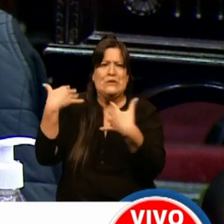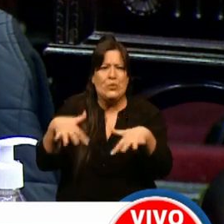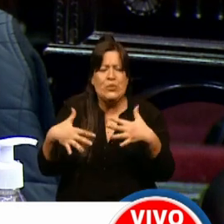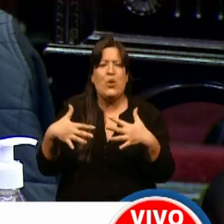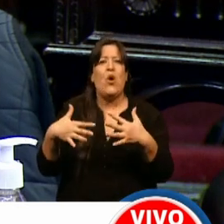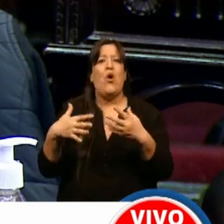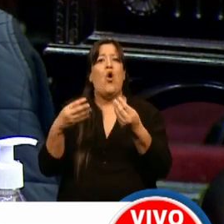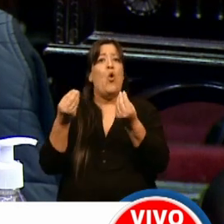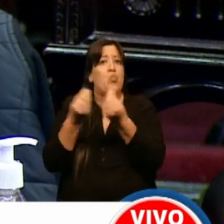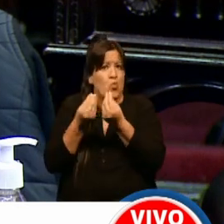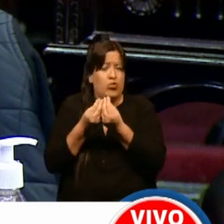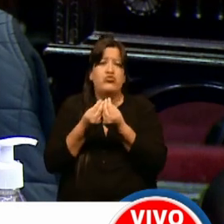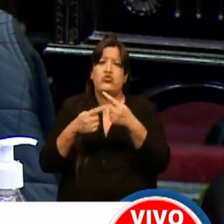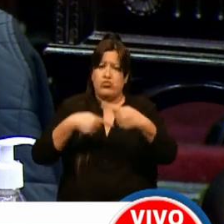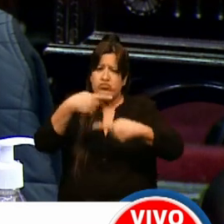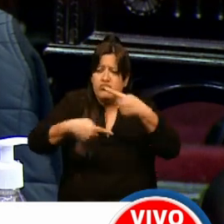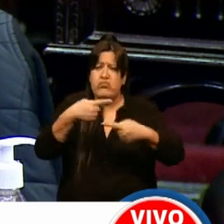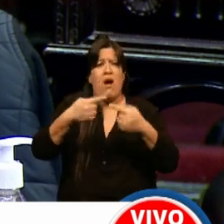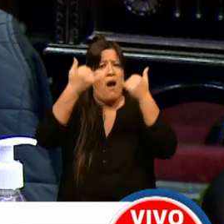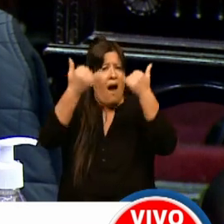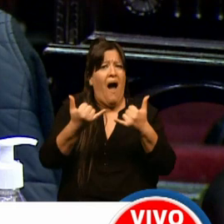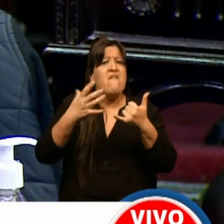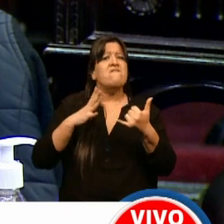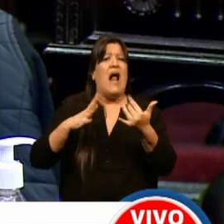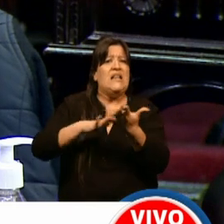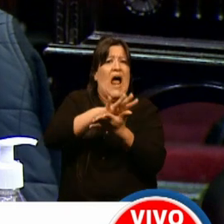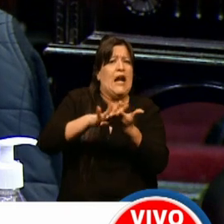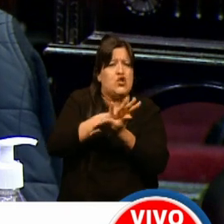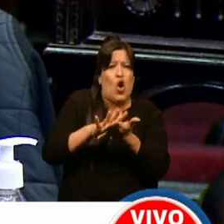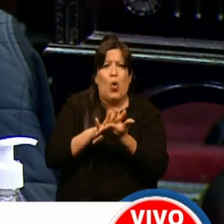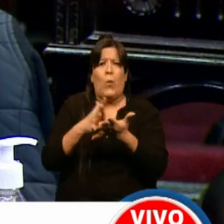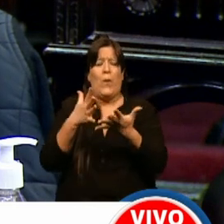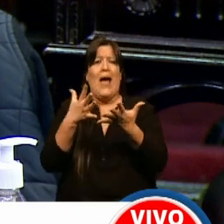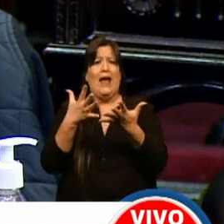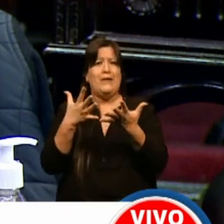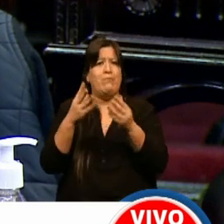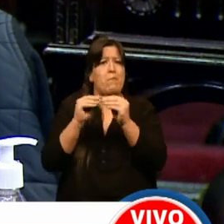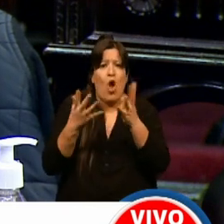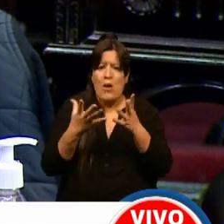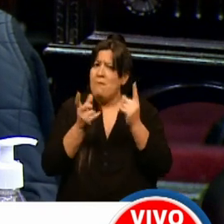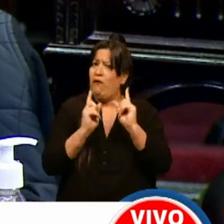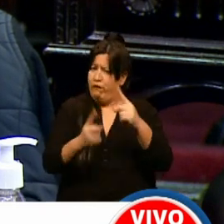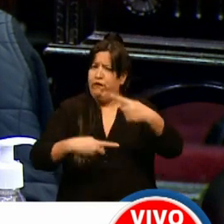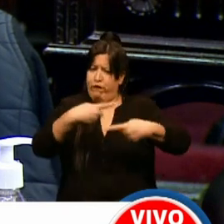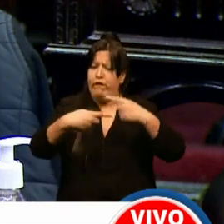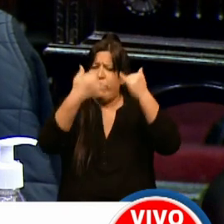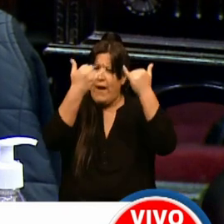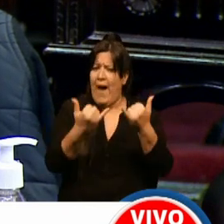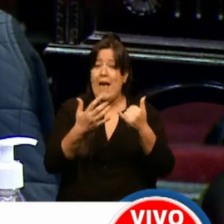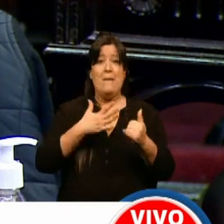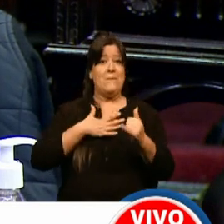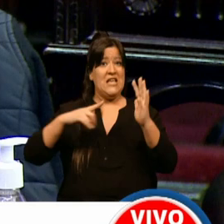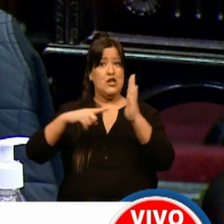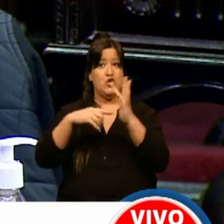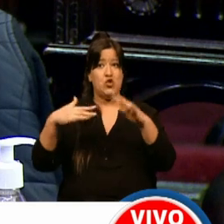los cuales siguen aún sin resolverse o sin encontrar una solución definitiva mi ciudad